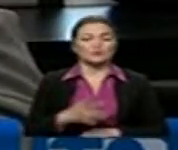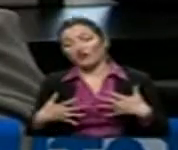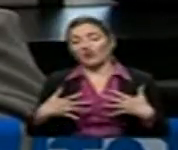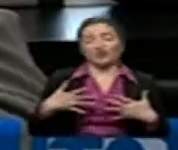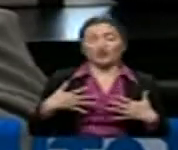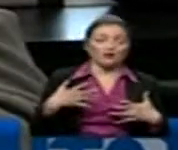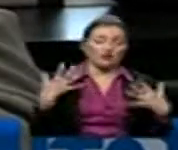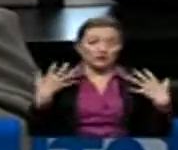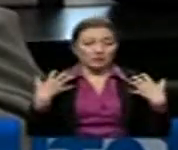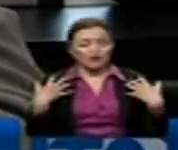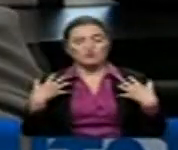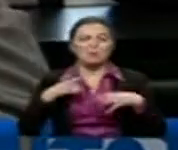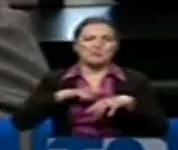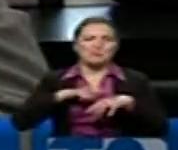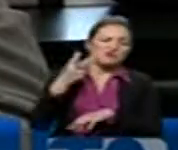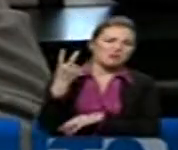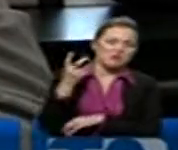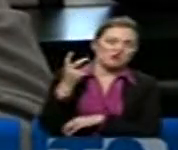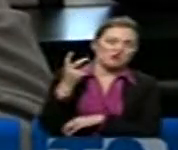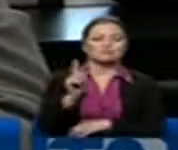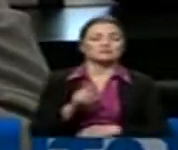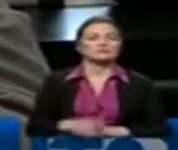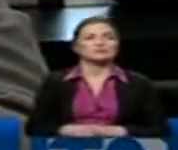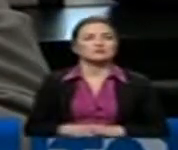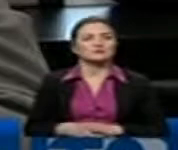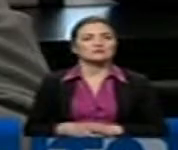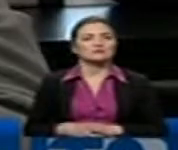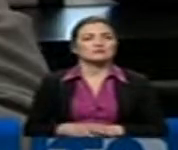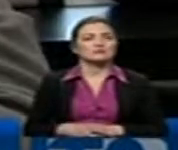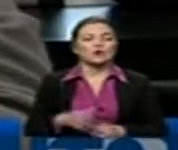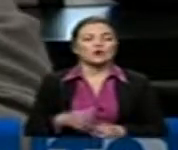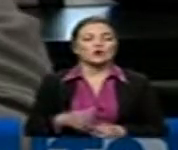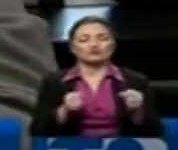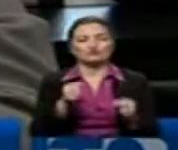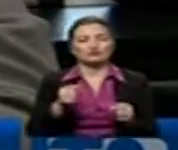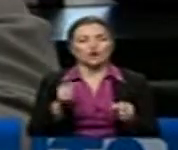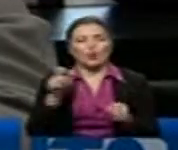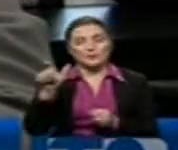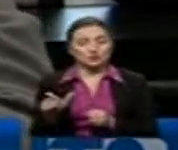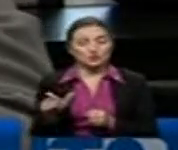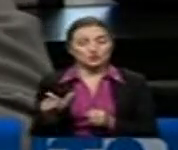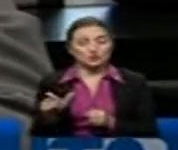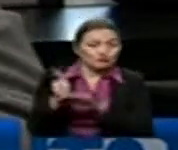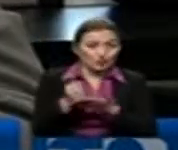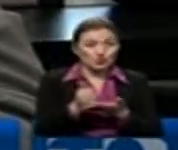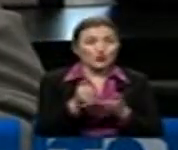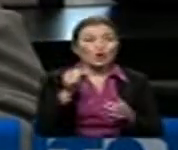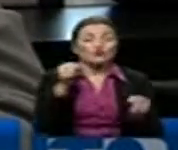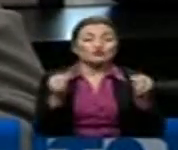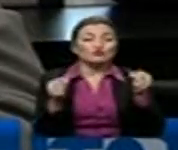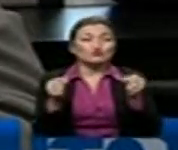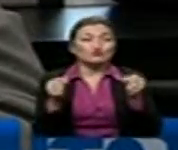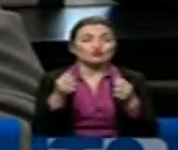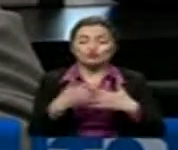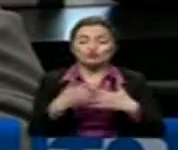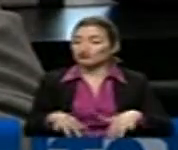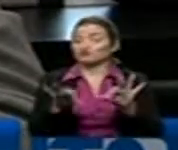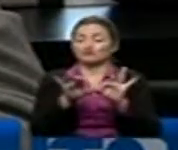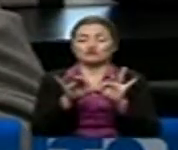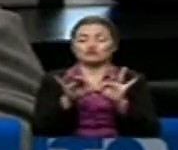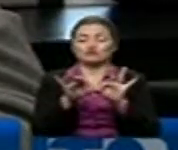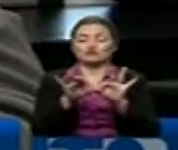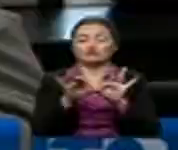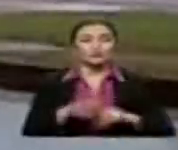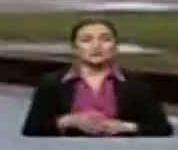del mediodía. Si es que estamos conduciendo y existe otra persona que nos puede ayudar en esta conducción, es importante tomar en cuenta esto.